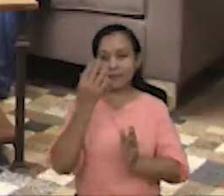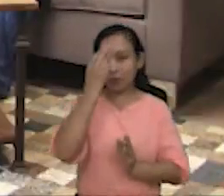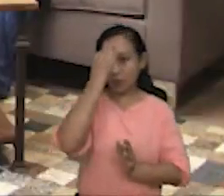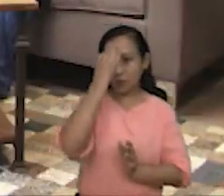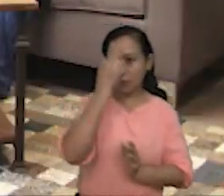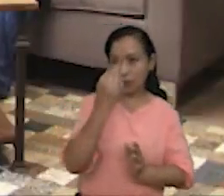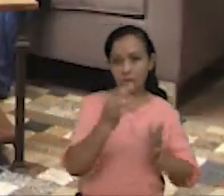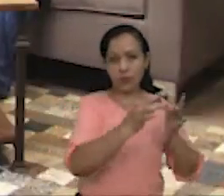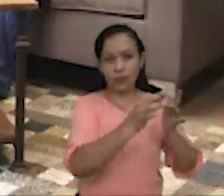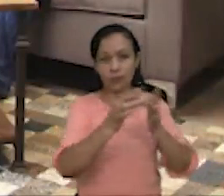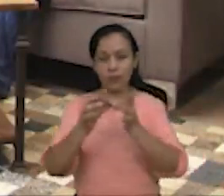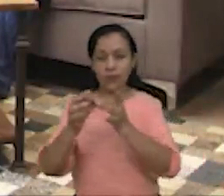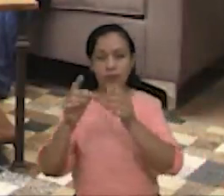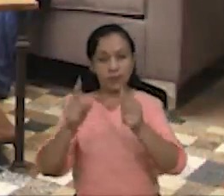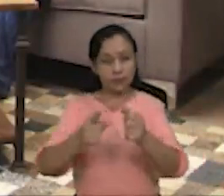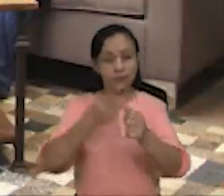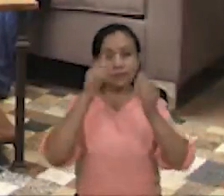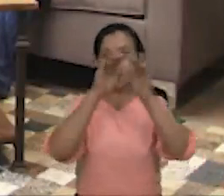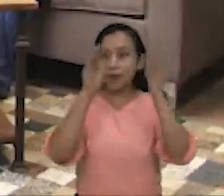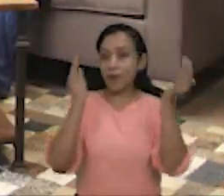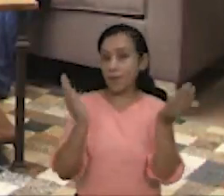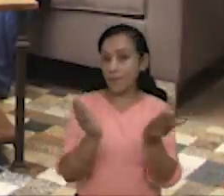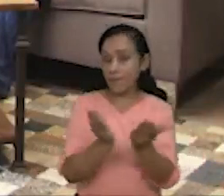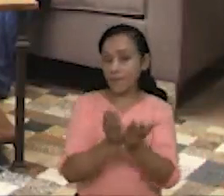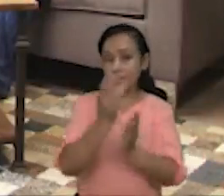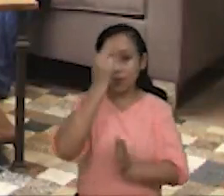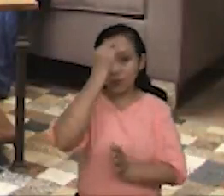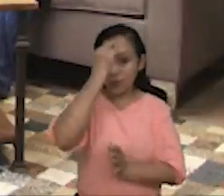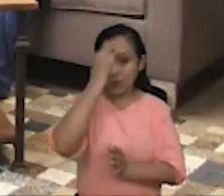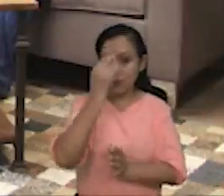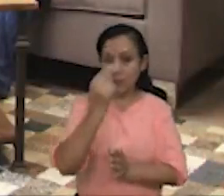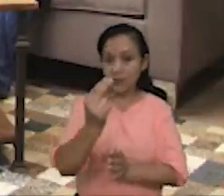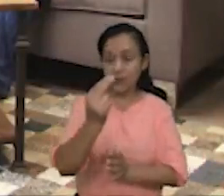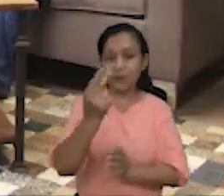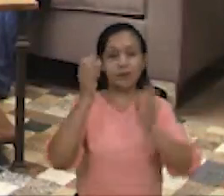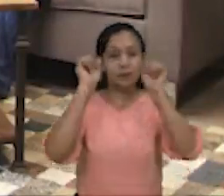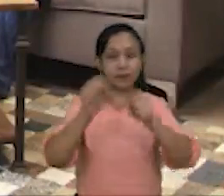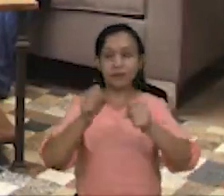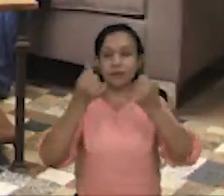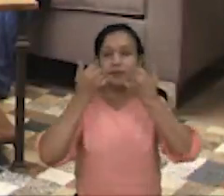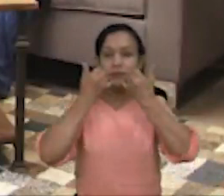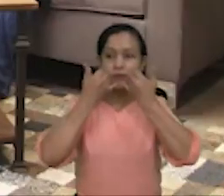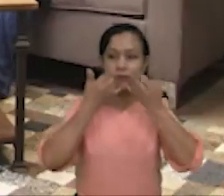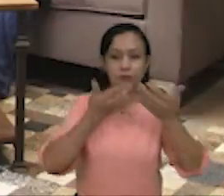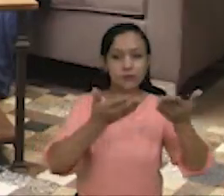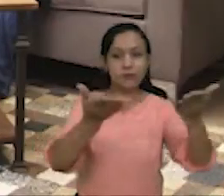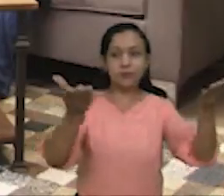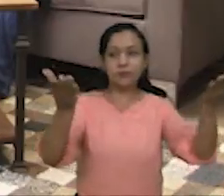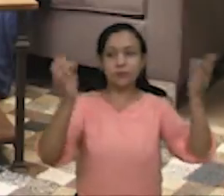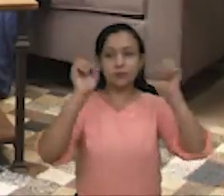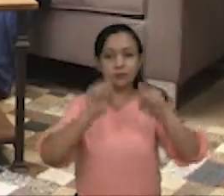El periodista en cualquier lugar del mundo tiene un privilegio porque tiene acceso a información, tiene